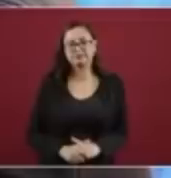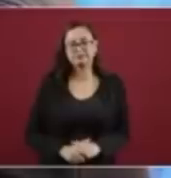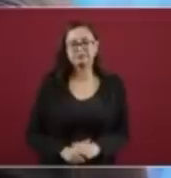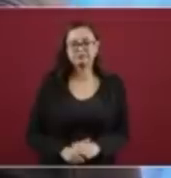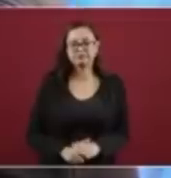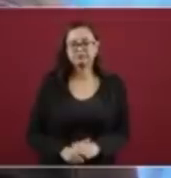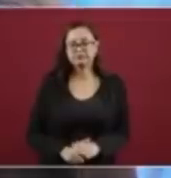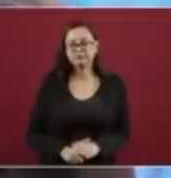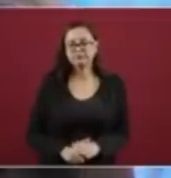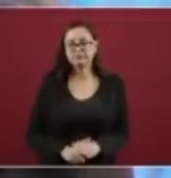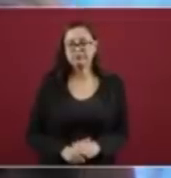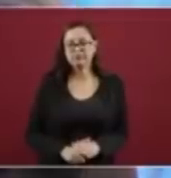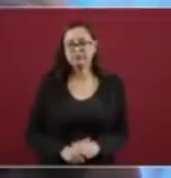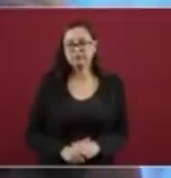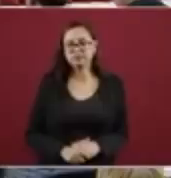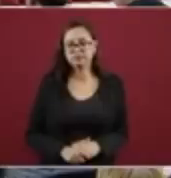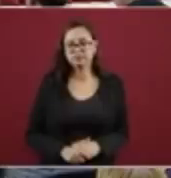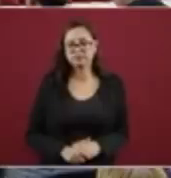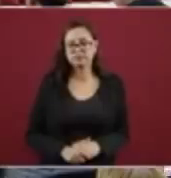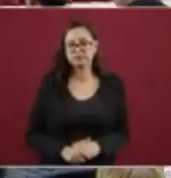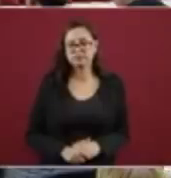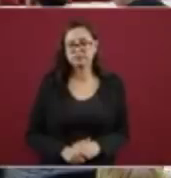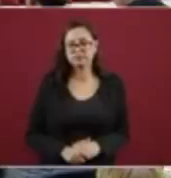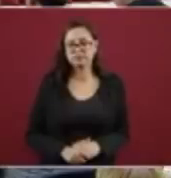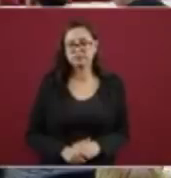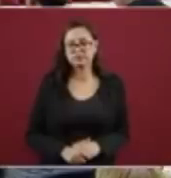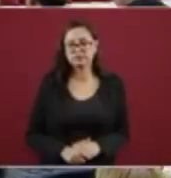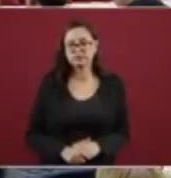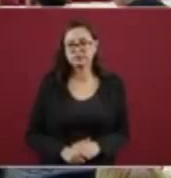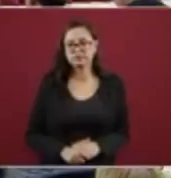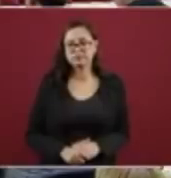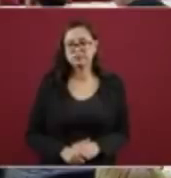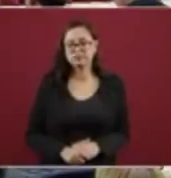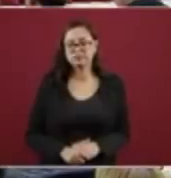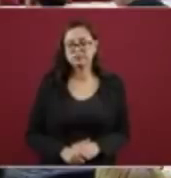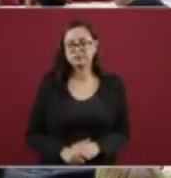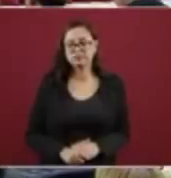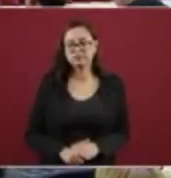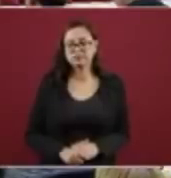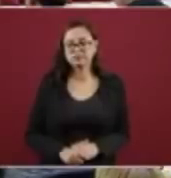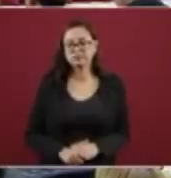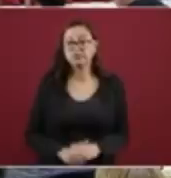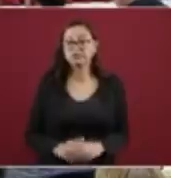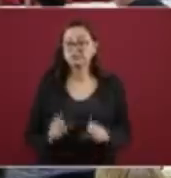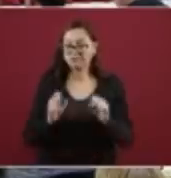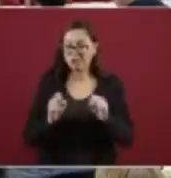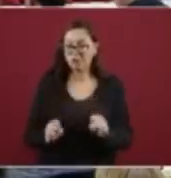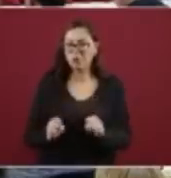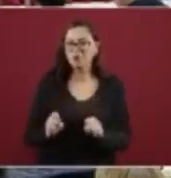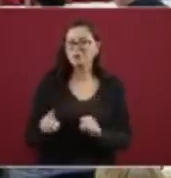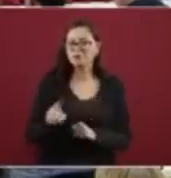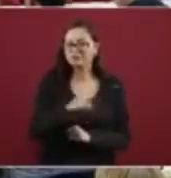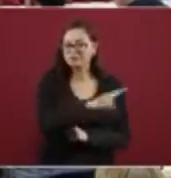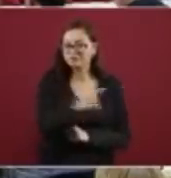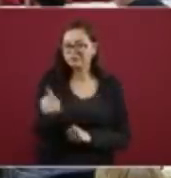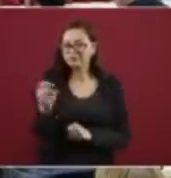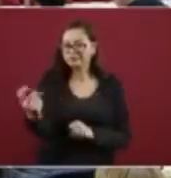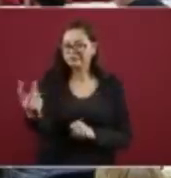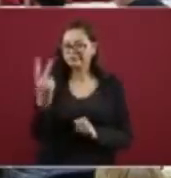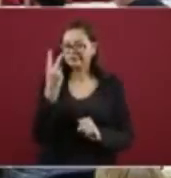y nos están viendo, ¿sí?, que se sepa para que